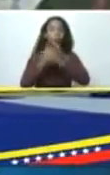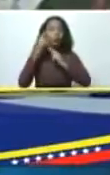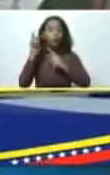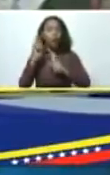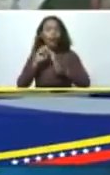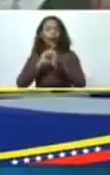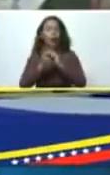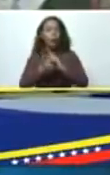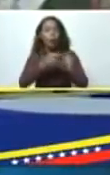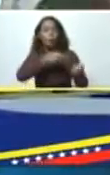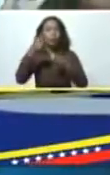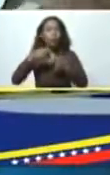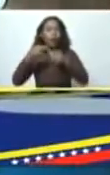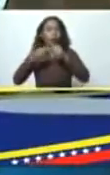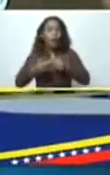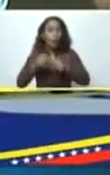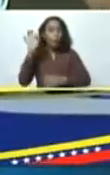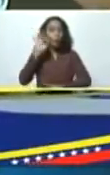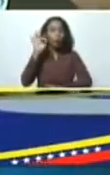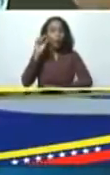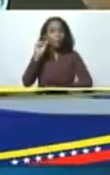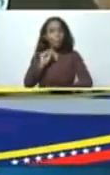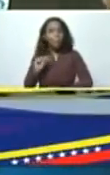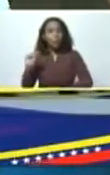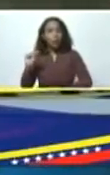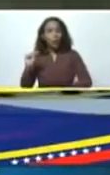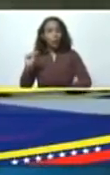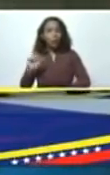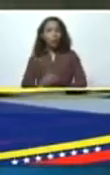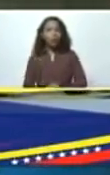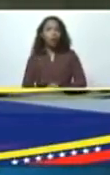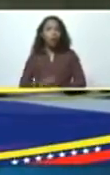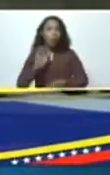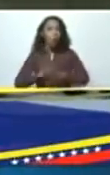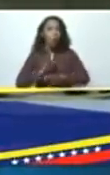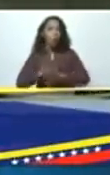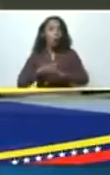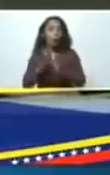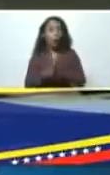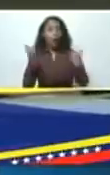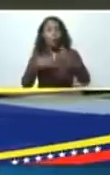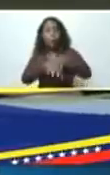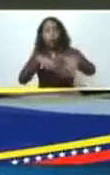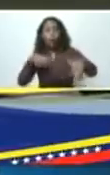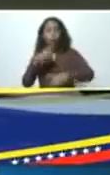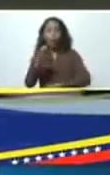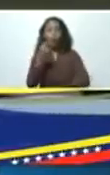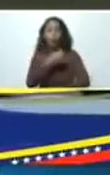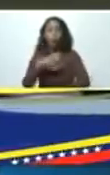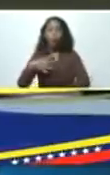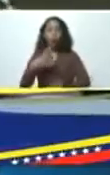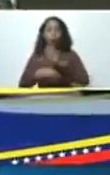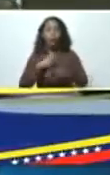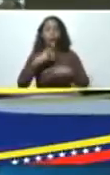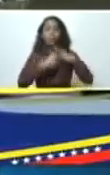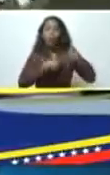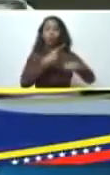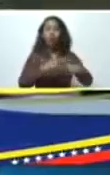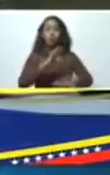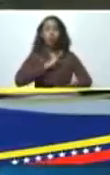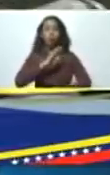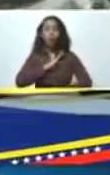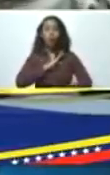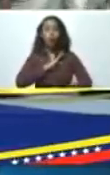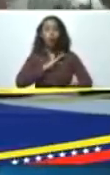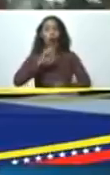importaciones que quedan, que es un porcentaje ahora minoritario. Correcto. Porque la gran mayoría del arroz blanco lo está produciendo el